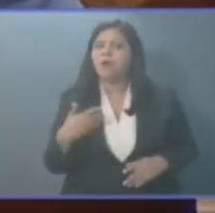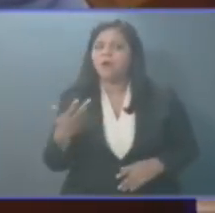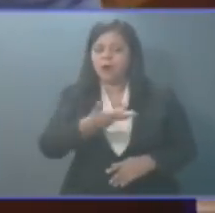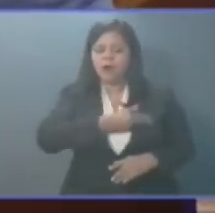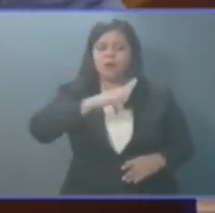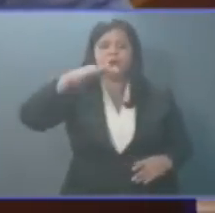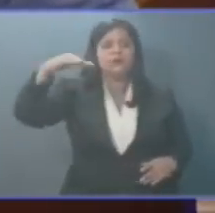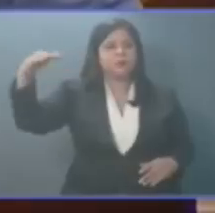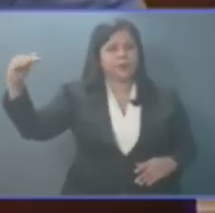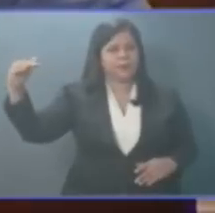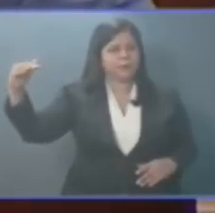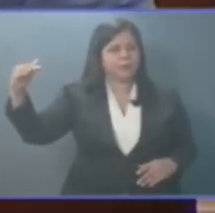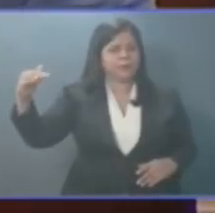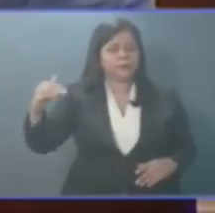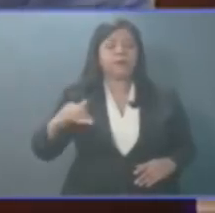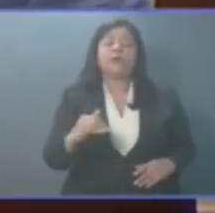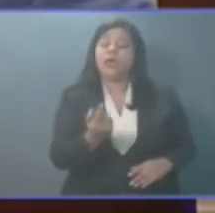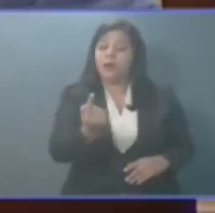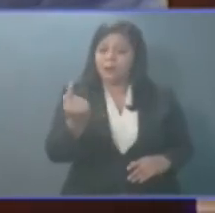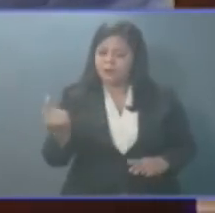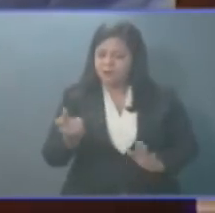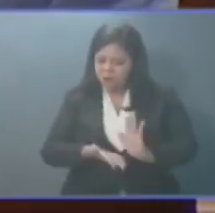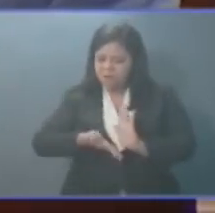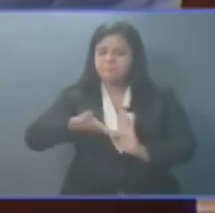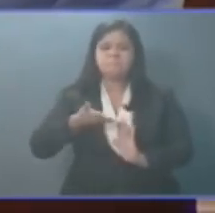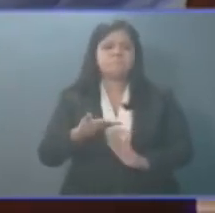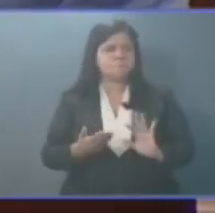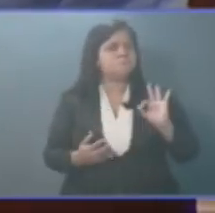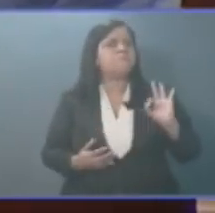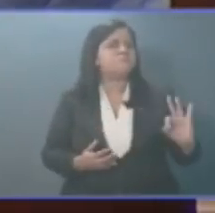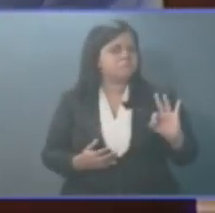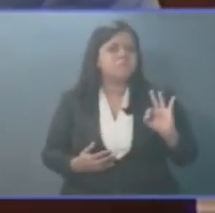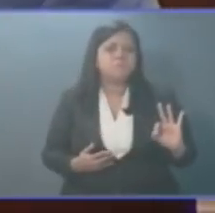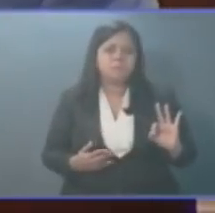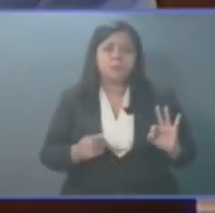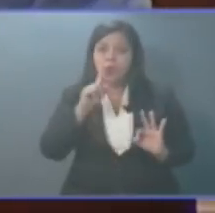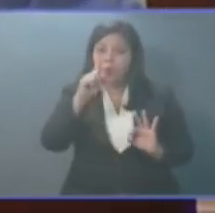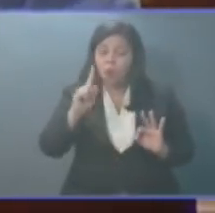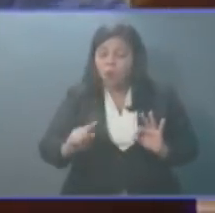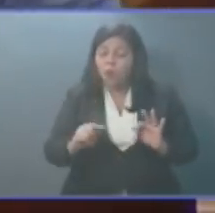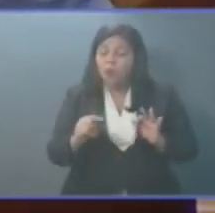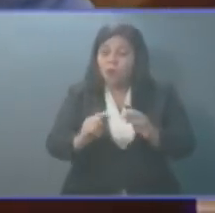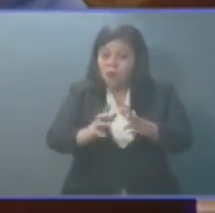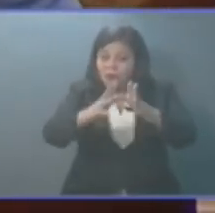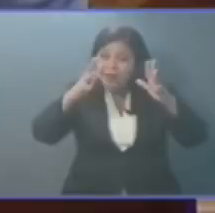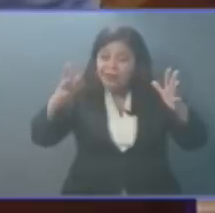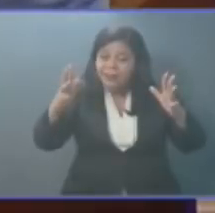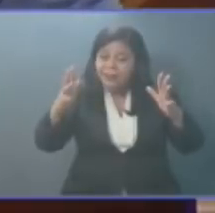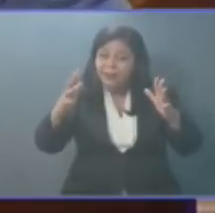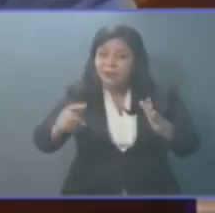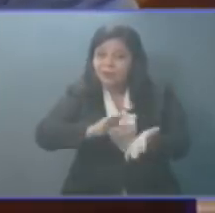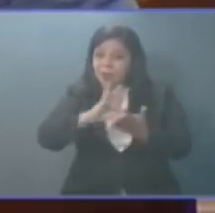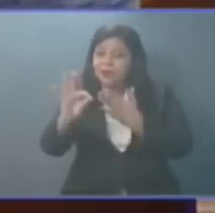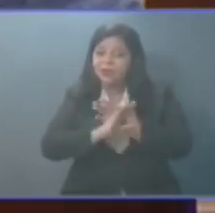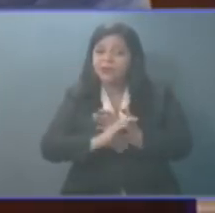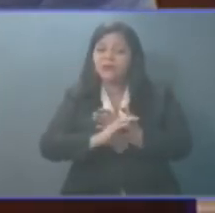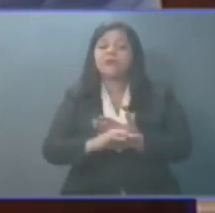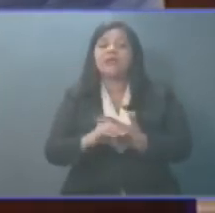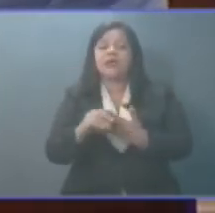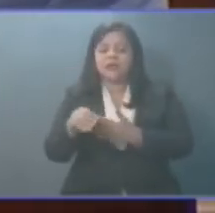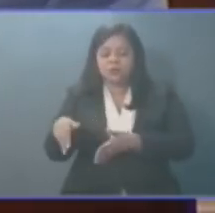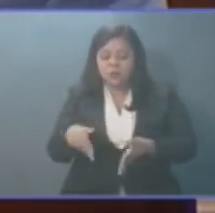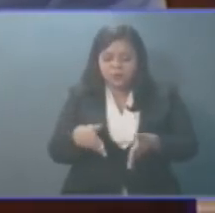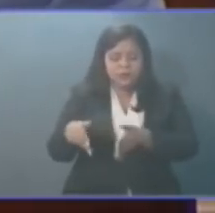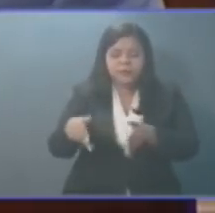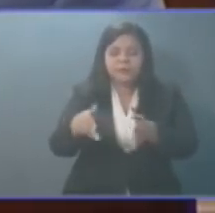nuestra gente. Uno de los más grandes de estos proyectos es el periférico Gerardo Barrios, el cual se